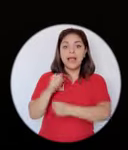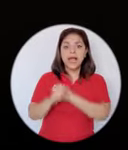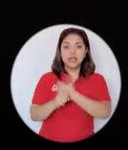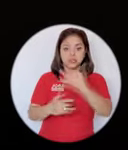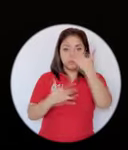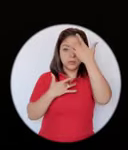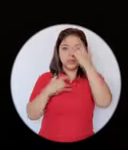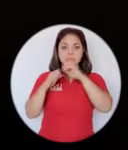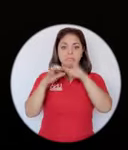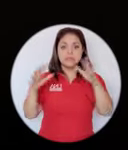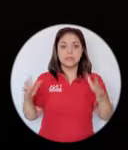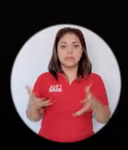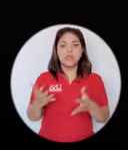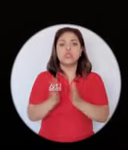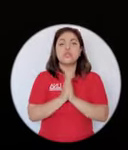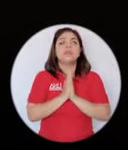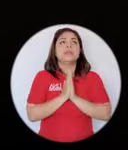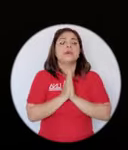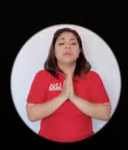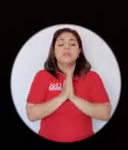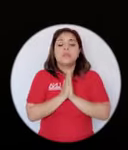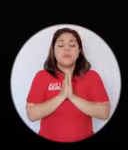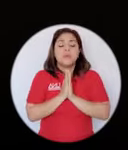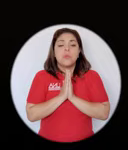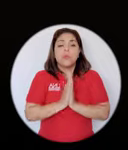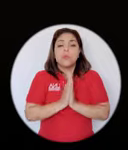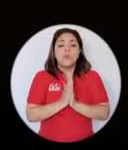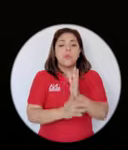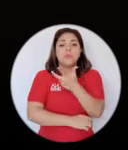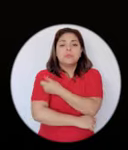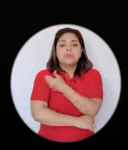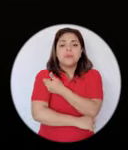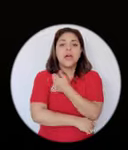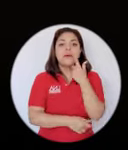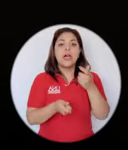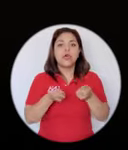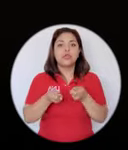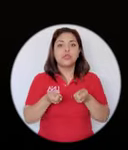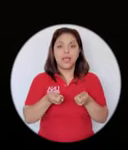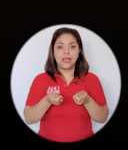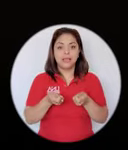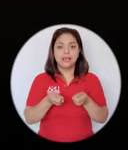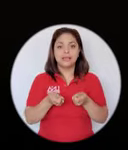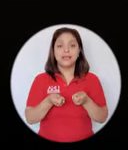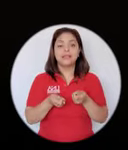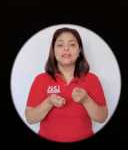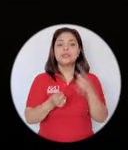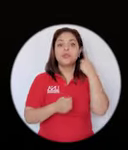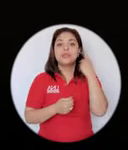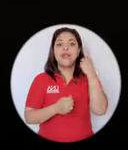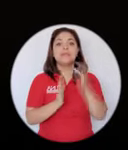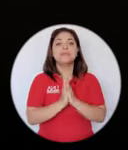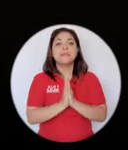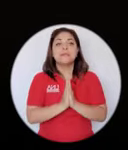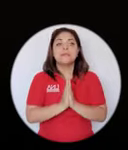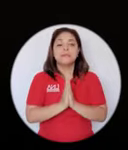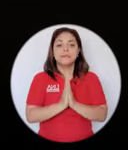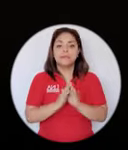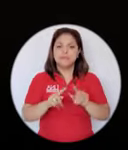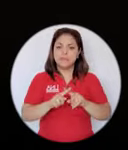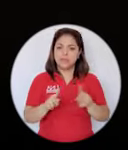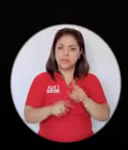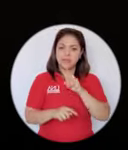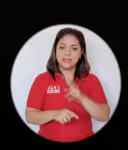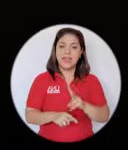pandemia, añorábamos en el mundo que justamente existiera alguna posibilidad que llevara a controlar esta situación.